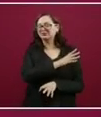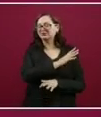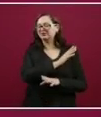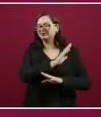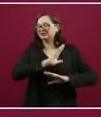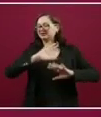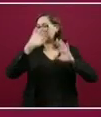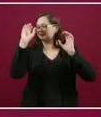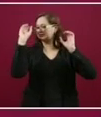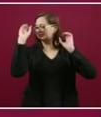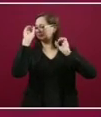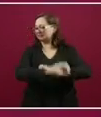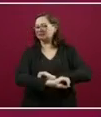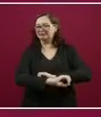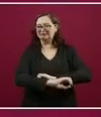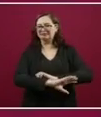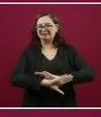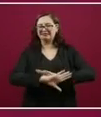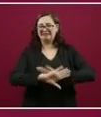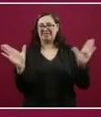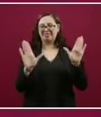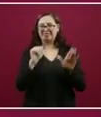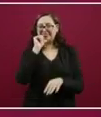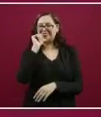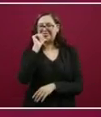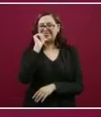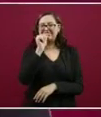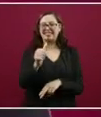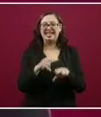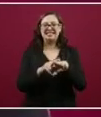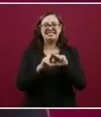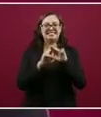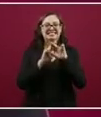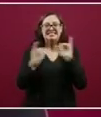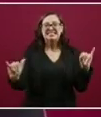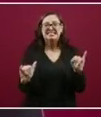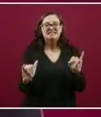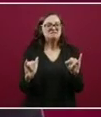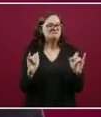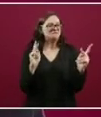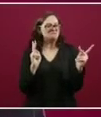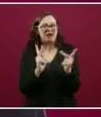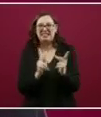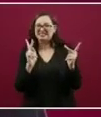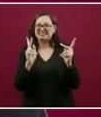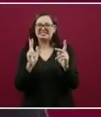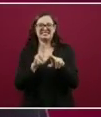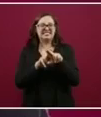la política neoliberal o neoporfirista, ni siquiera con los términos, ni siquiera con el lenguaje.